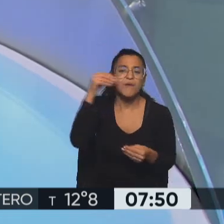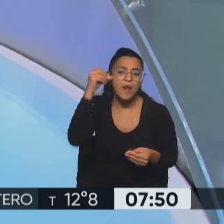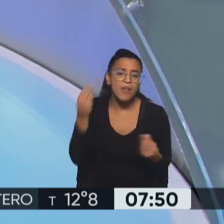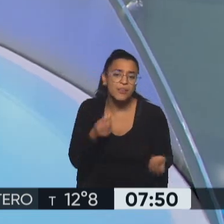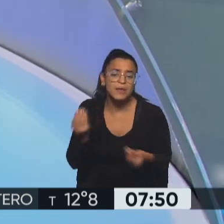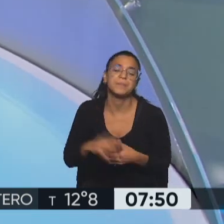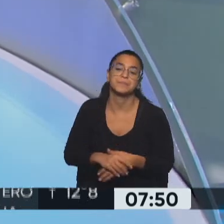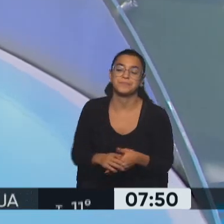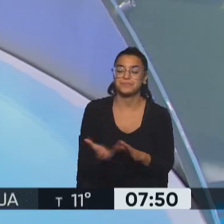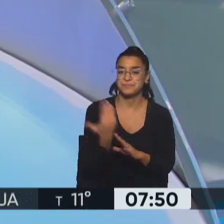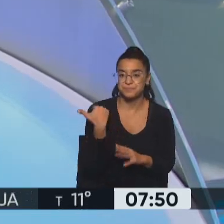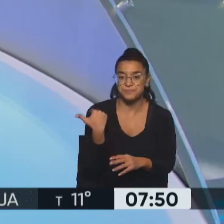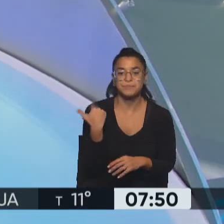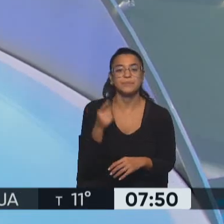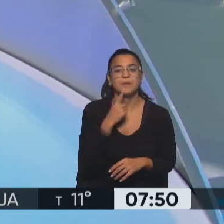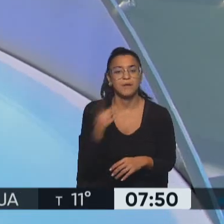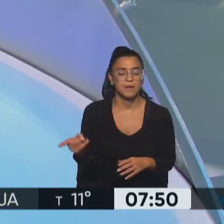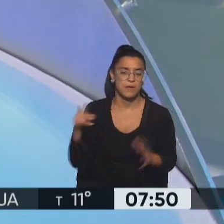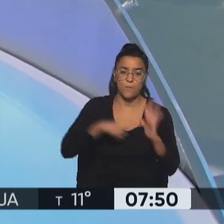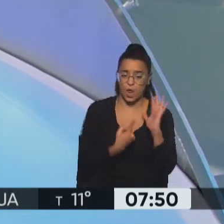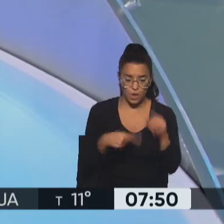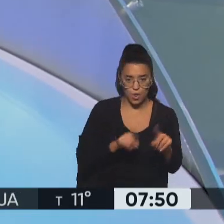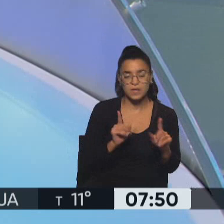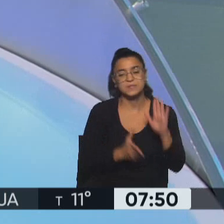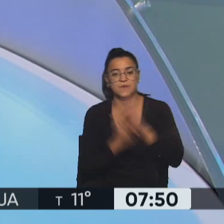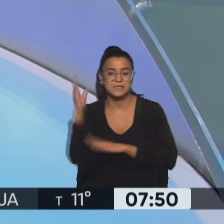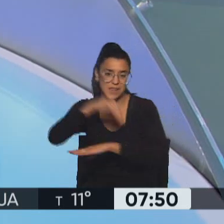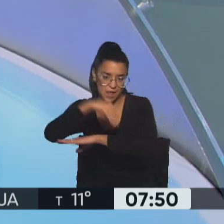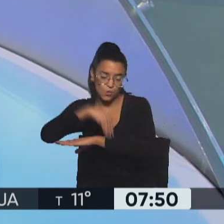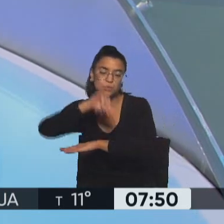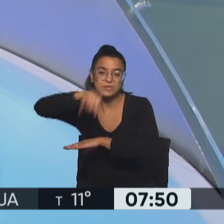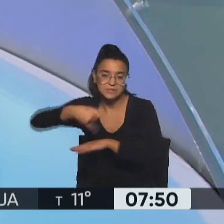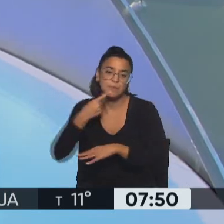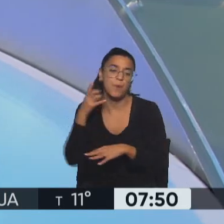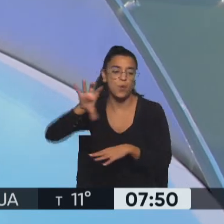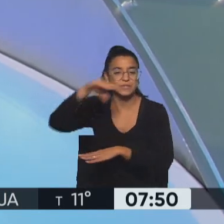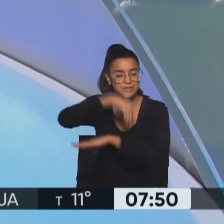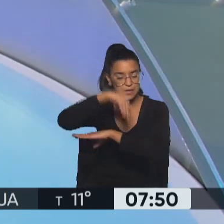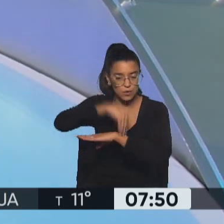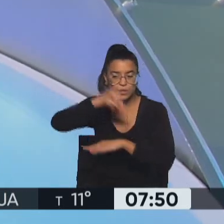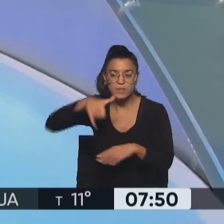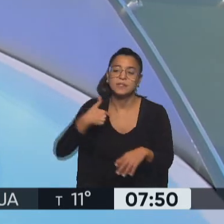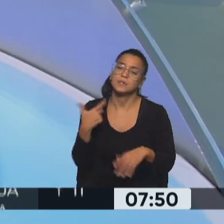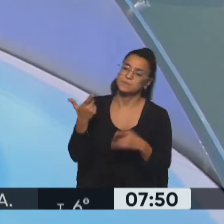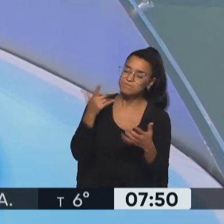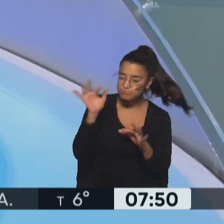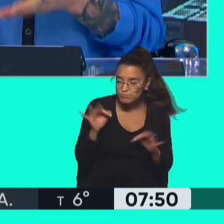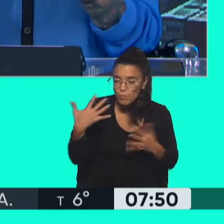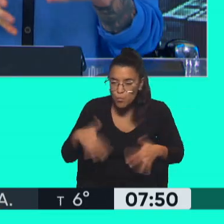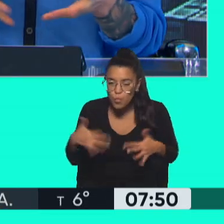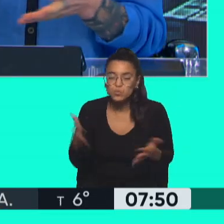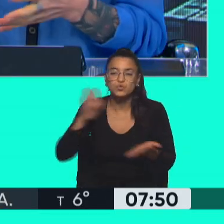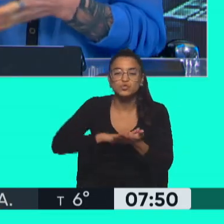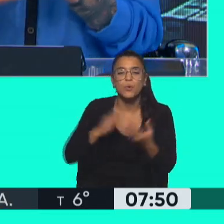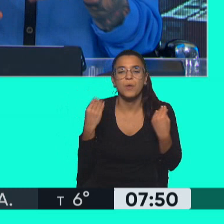kirchner de cristina será grande si estaba fuera de buenos aries está en santa cruz exactamente está en la provincia de santa cruz se especuló mucho también sobre